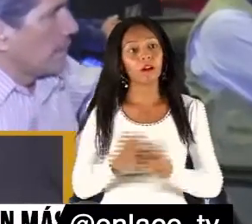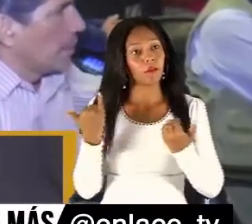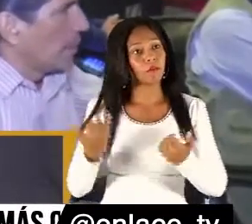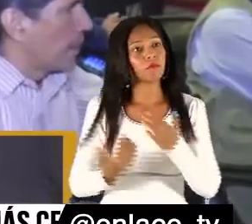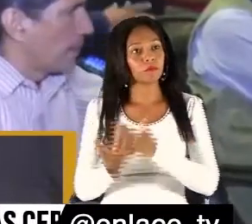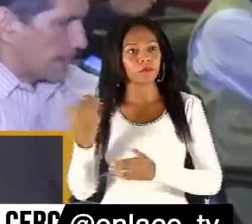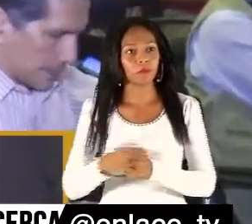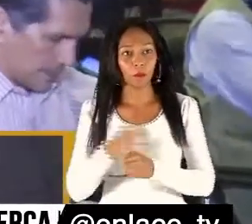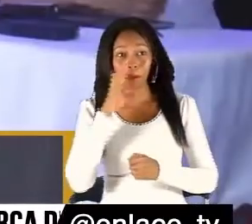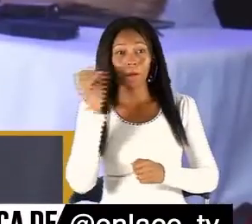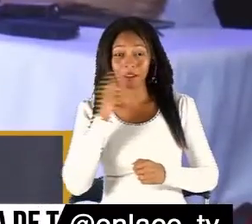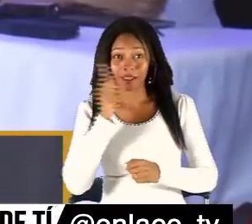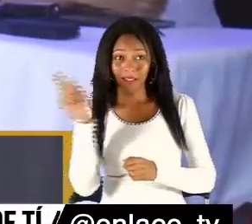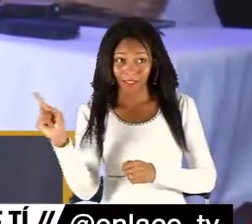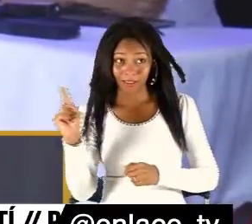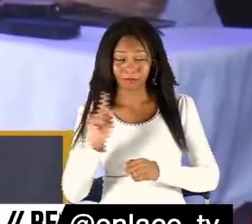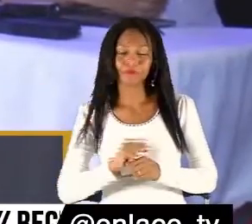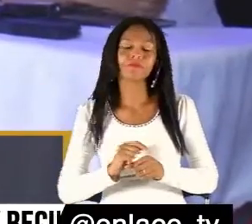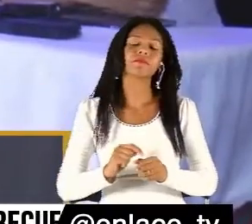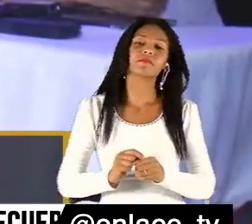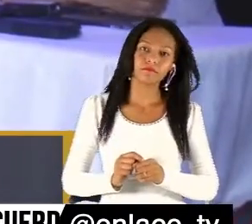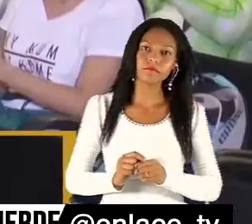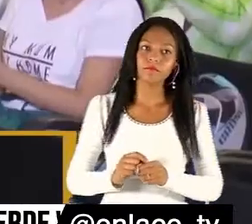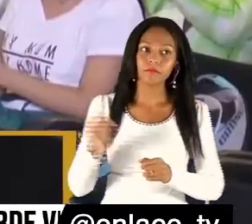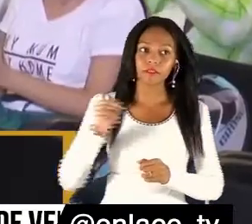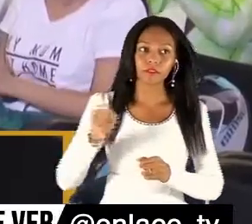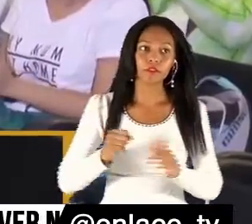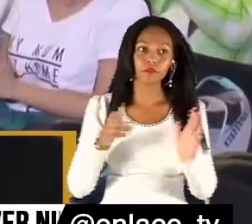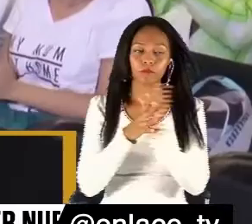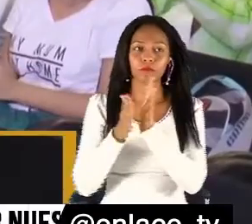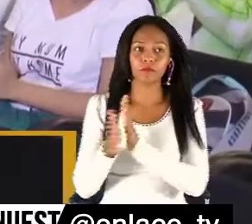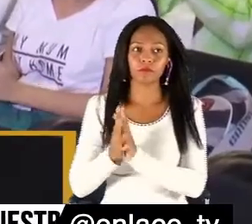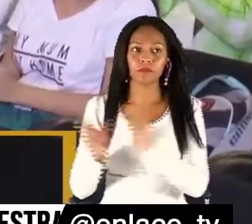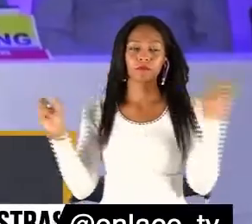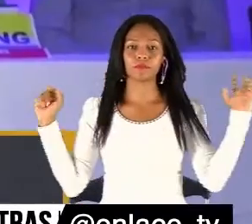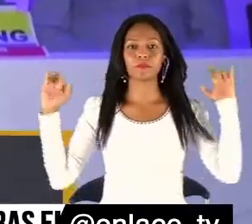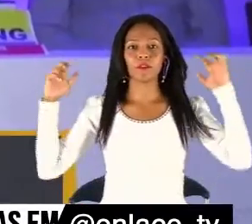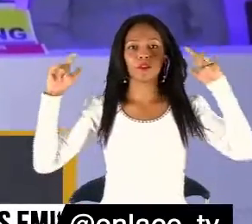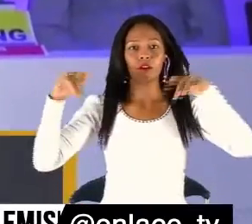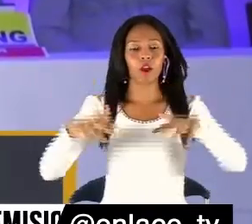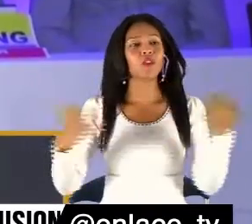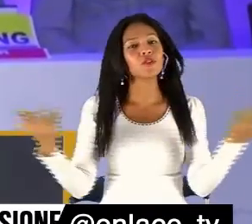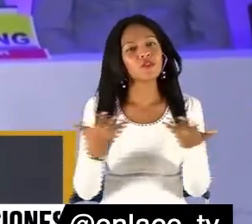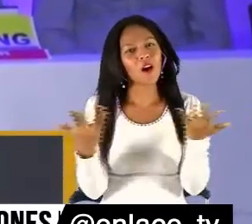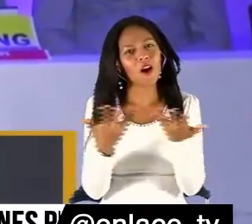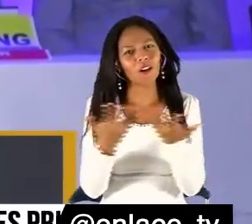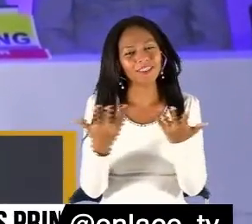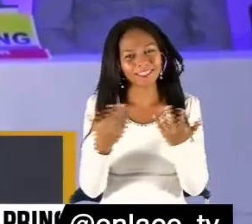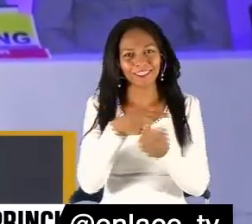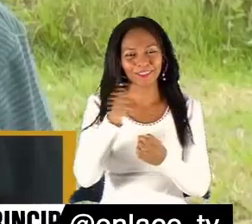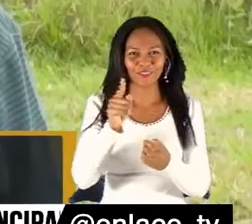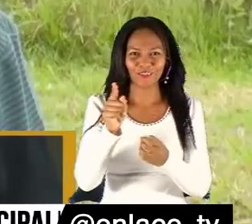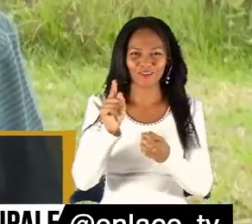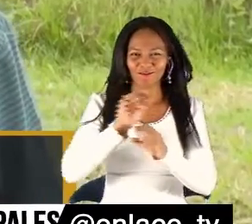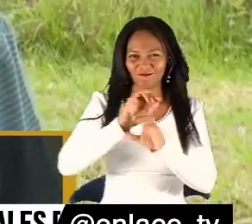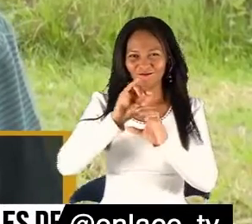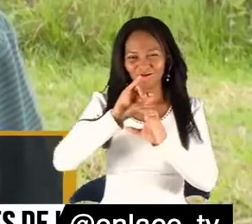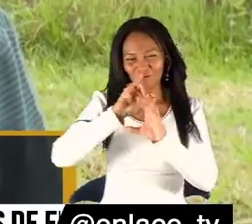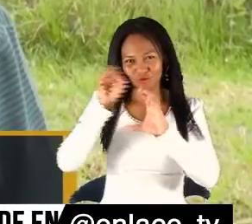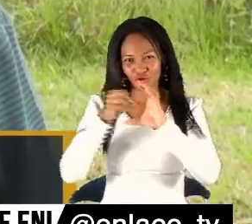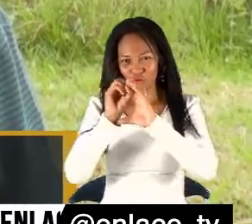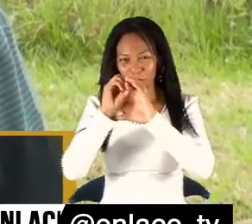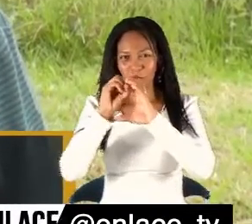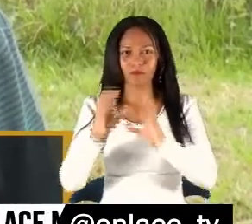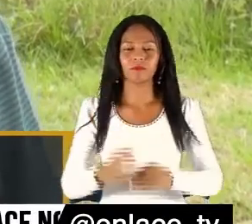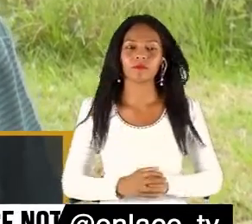El ambientalista destacó la participación ciudadana en esta convocatoria que tuvo como escenario el auditorio del Centro Comercial San Silvestre. Las conclusiones que podemos